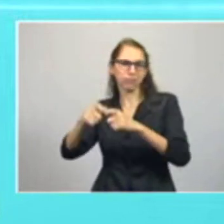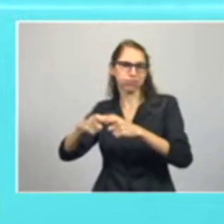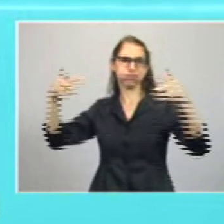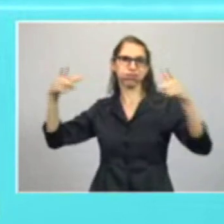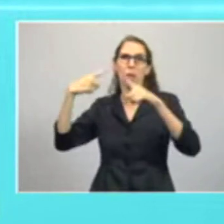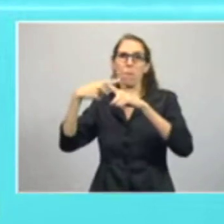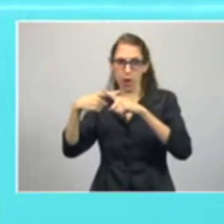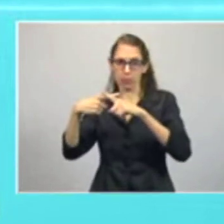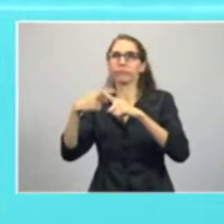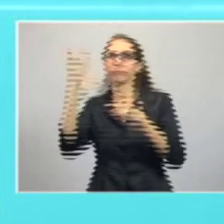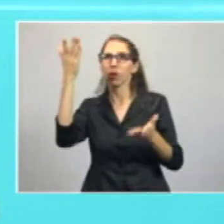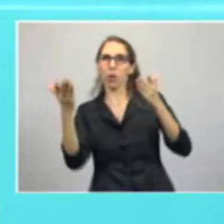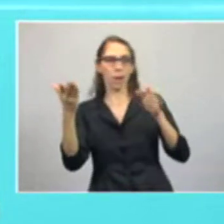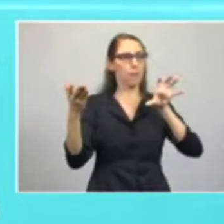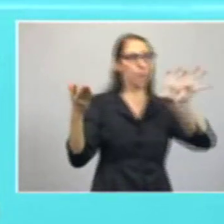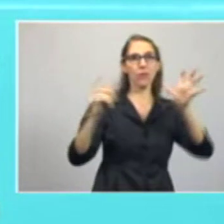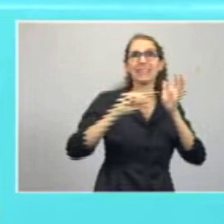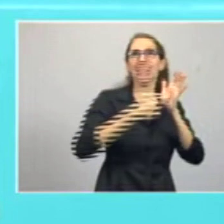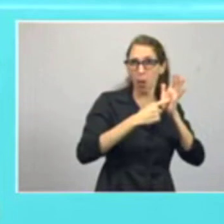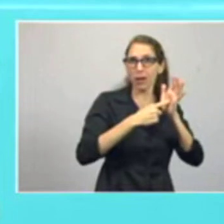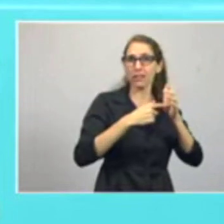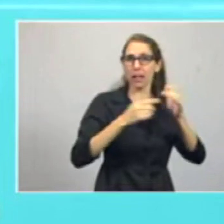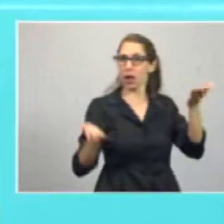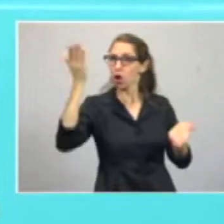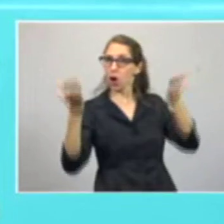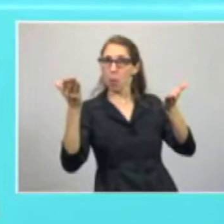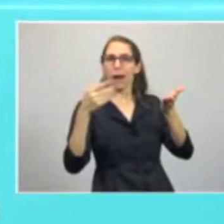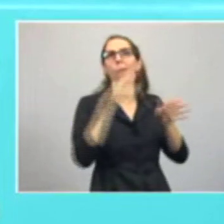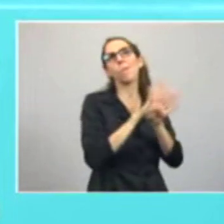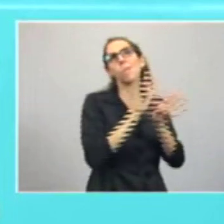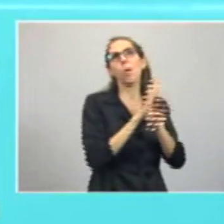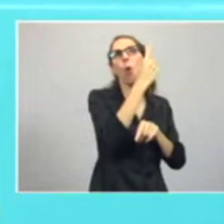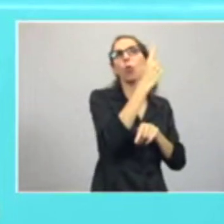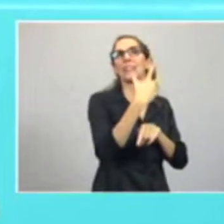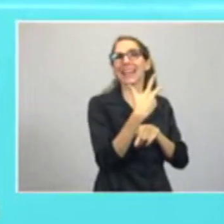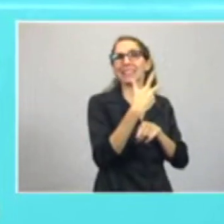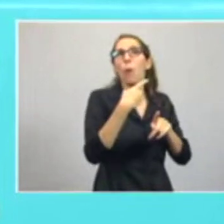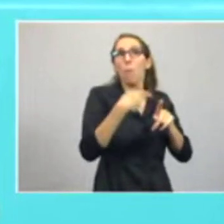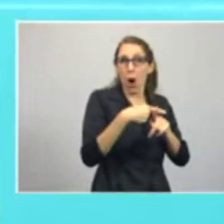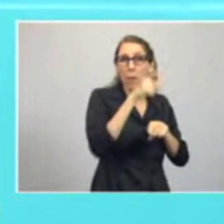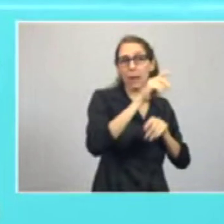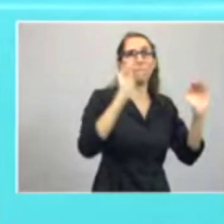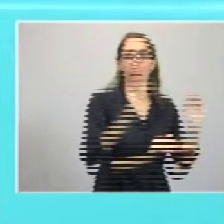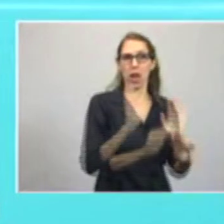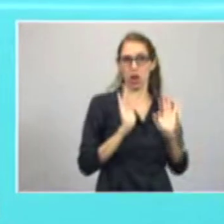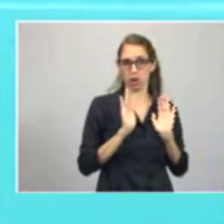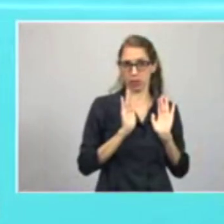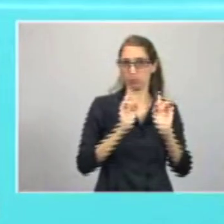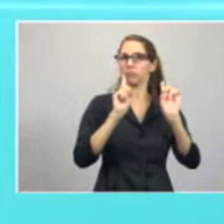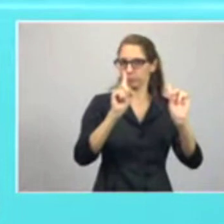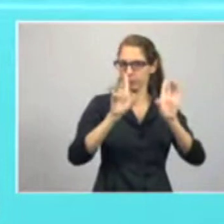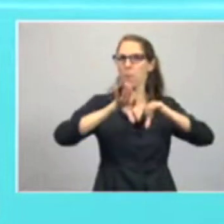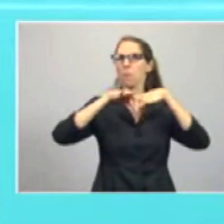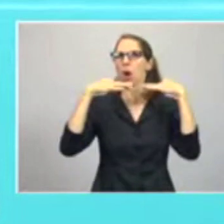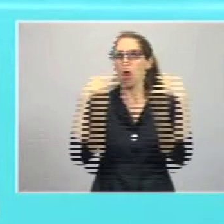la Provincia de Buenos Aires, gastó por habitante menos de un tercio. Y comparado al promedio del